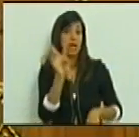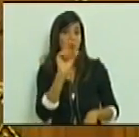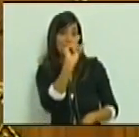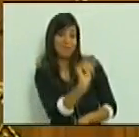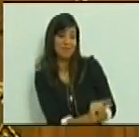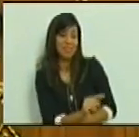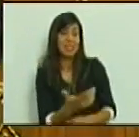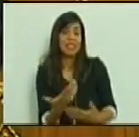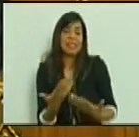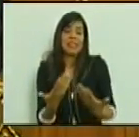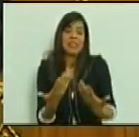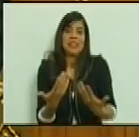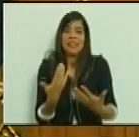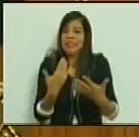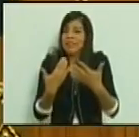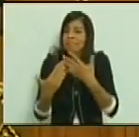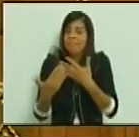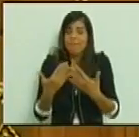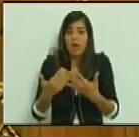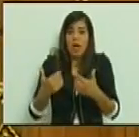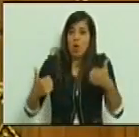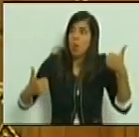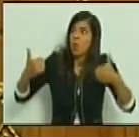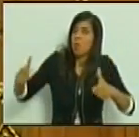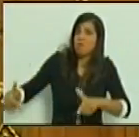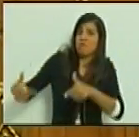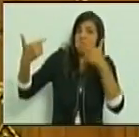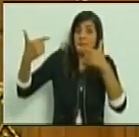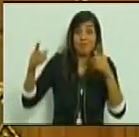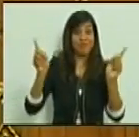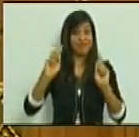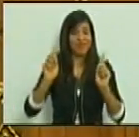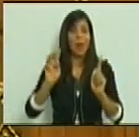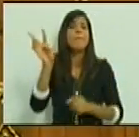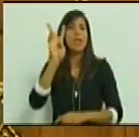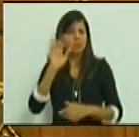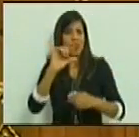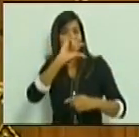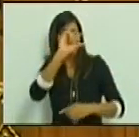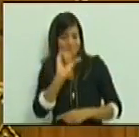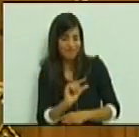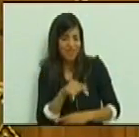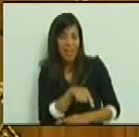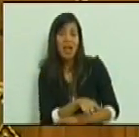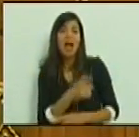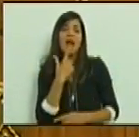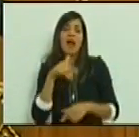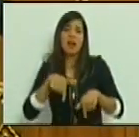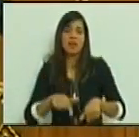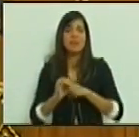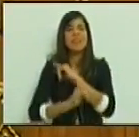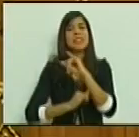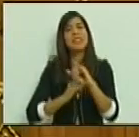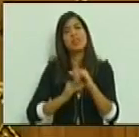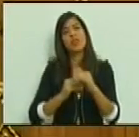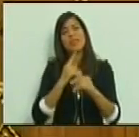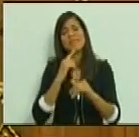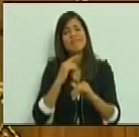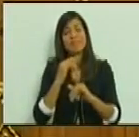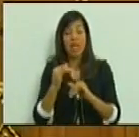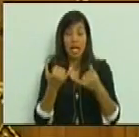No se trata de eso, no. Se trata que nosotros, con esta estructura institucional, con